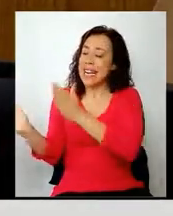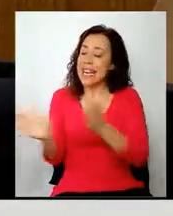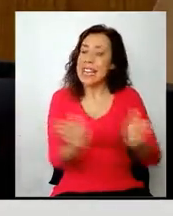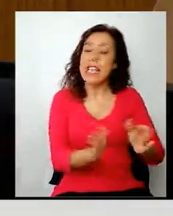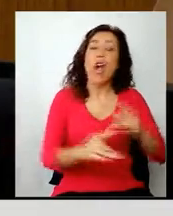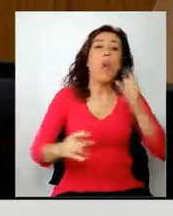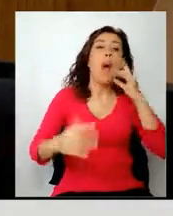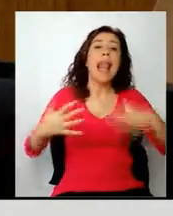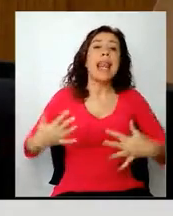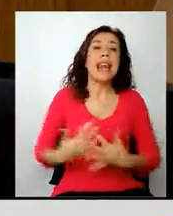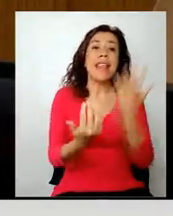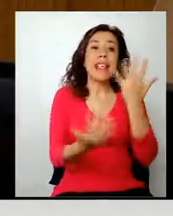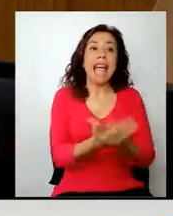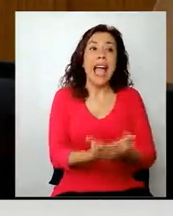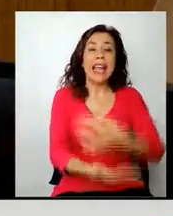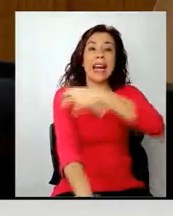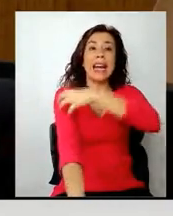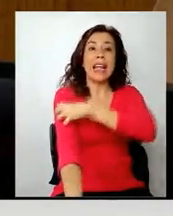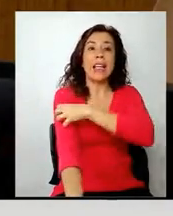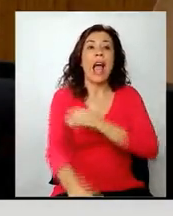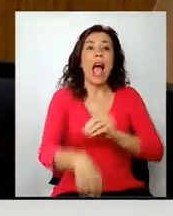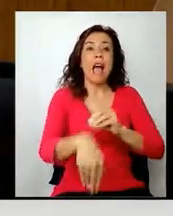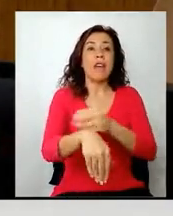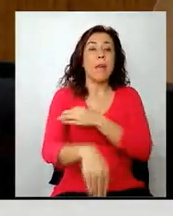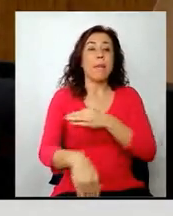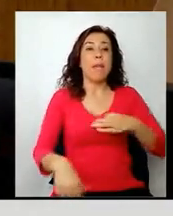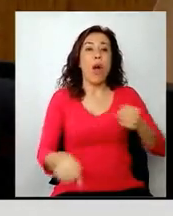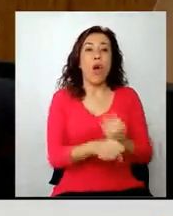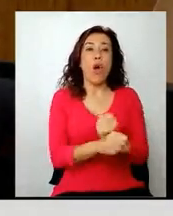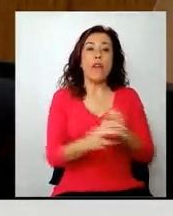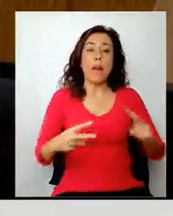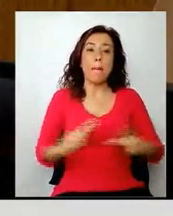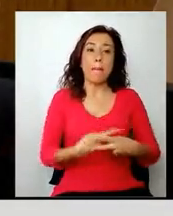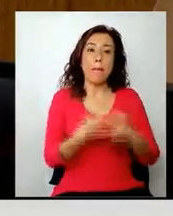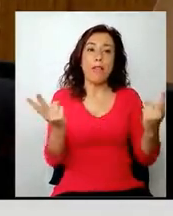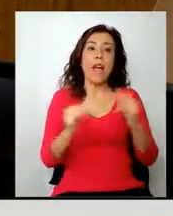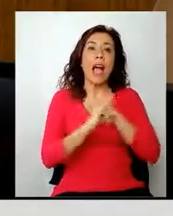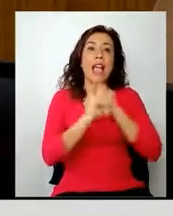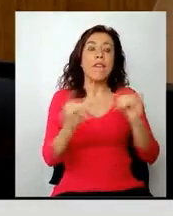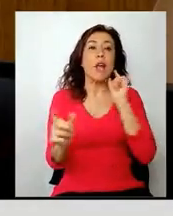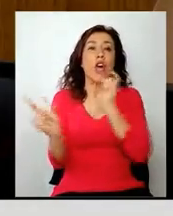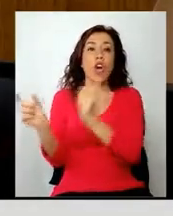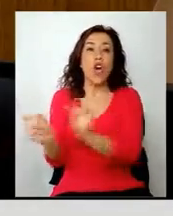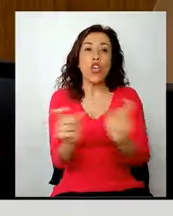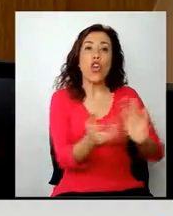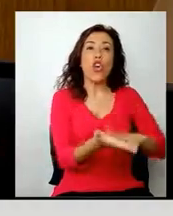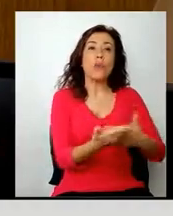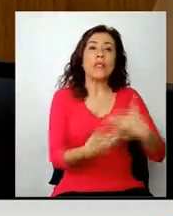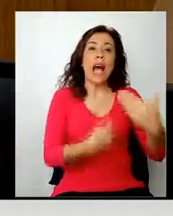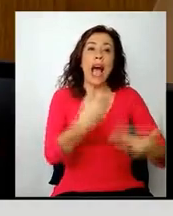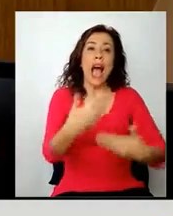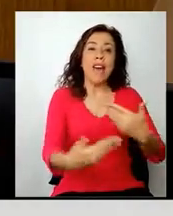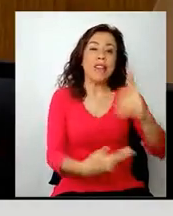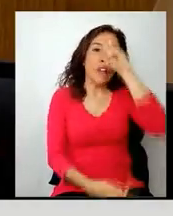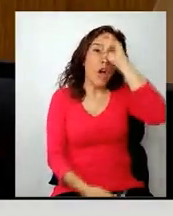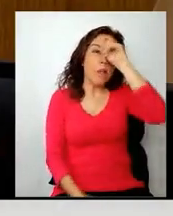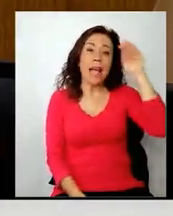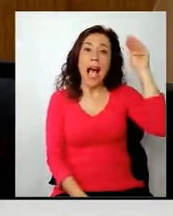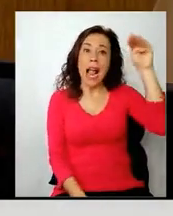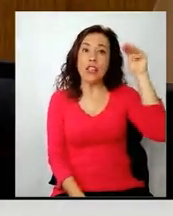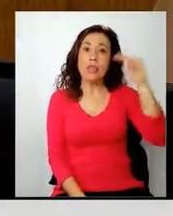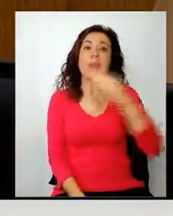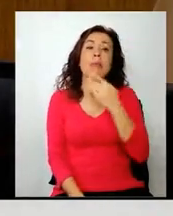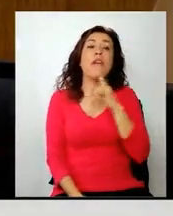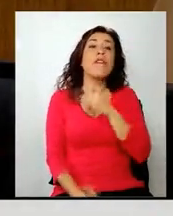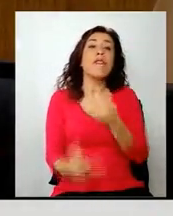camas en la región oficial al Ministerio de Obras Públicas para que se informe a la fiscalización de los avances de entrega del hospital de alto hospicio y por último se